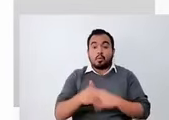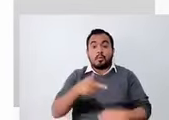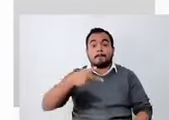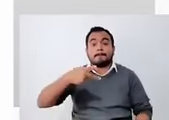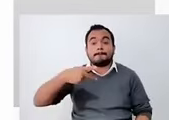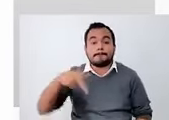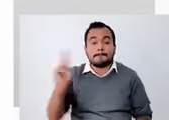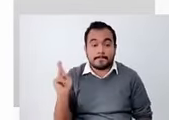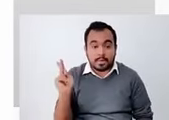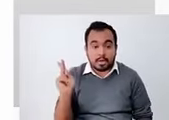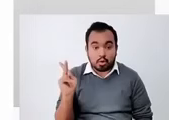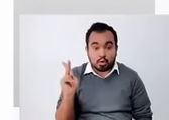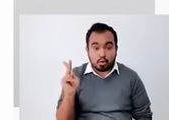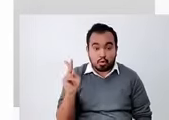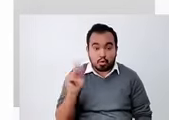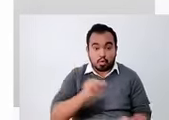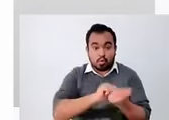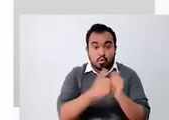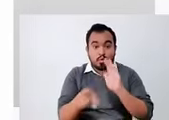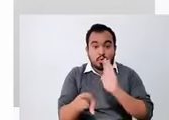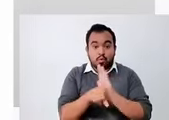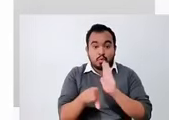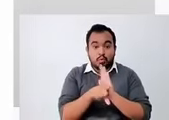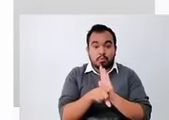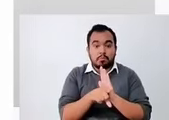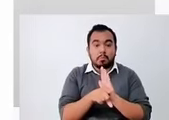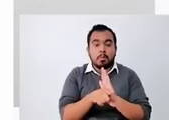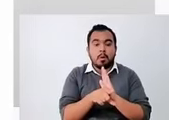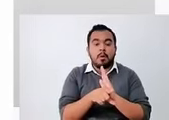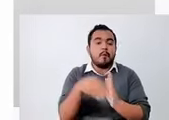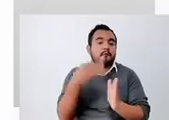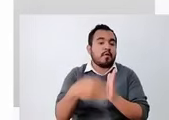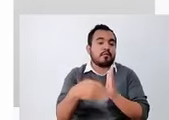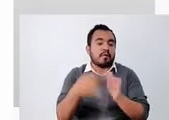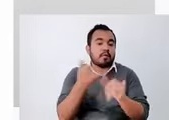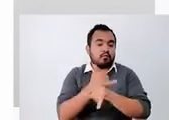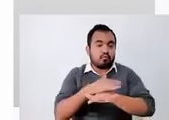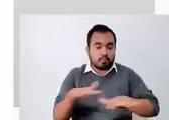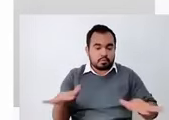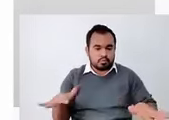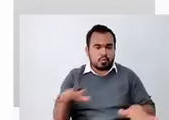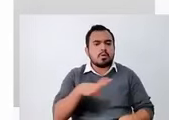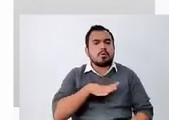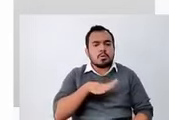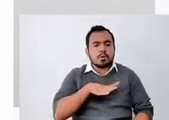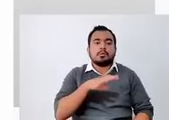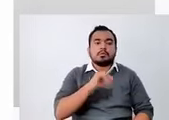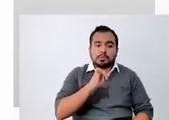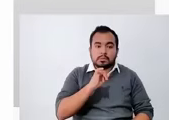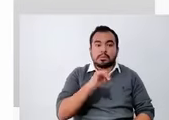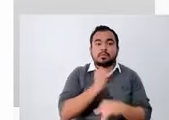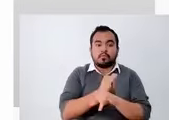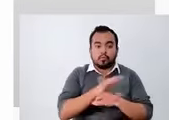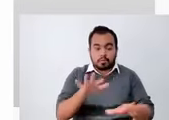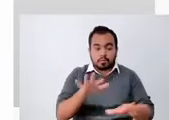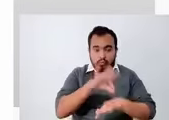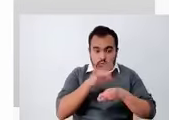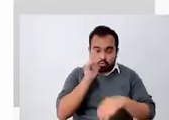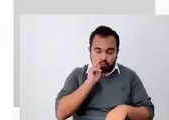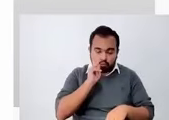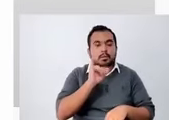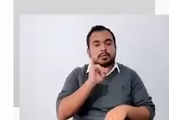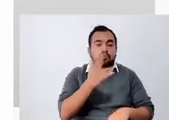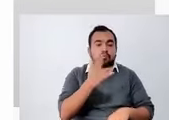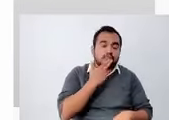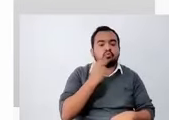ignorante. Hay información empírica sobre qué funciona y qué no funciona. Sabemos, por ejemplo, ayer se habló del